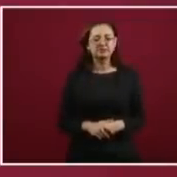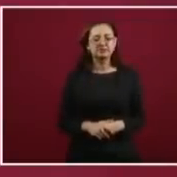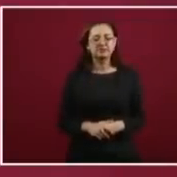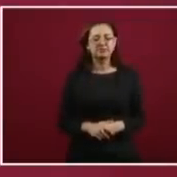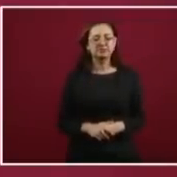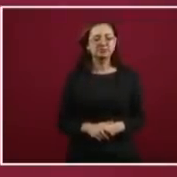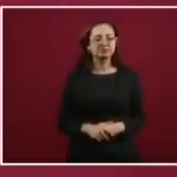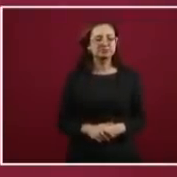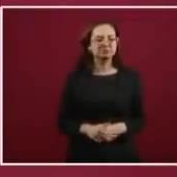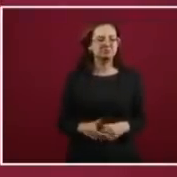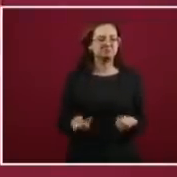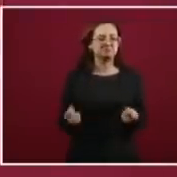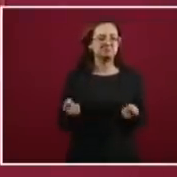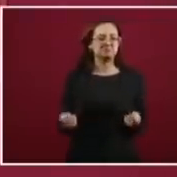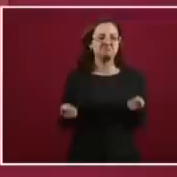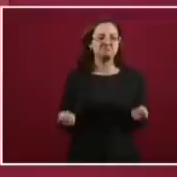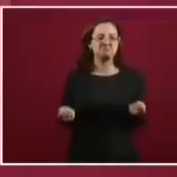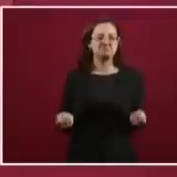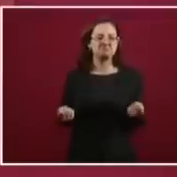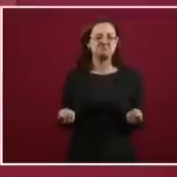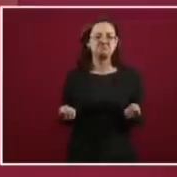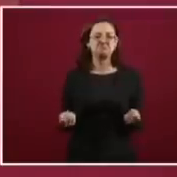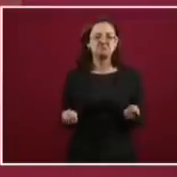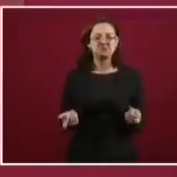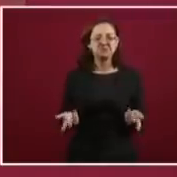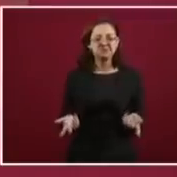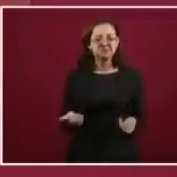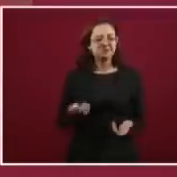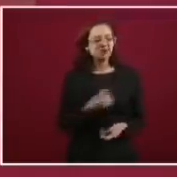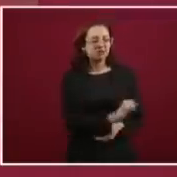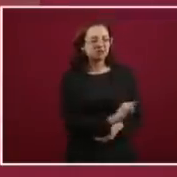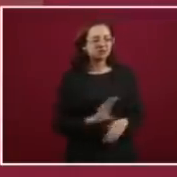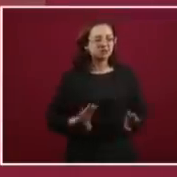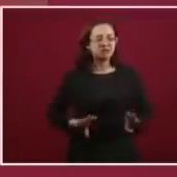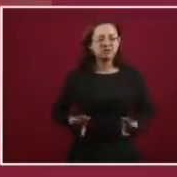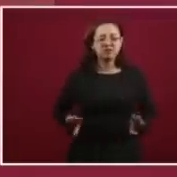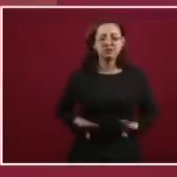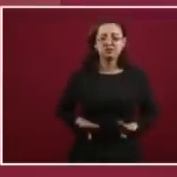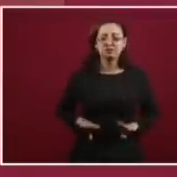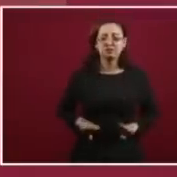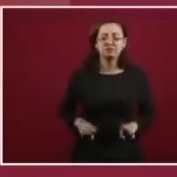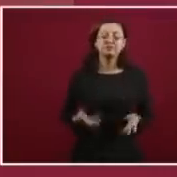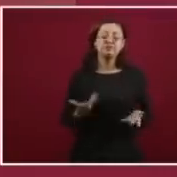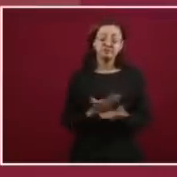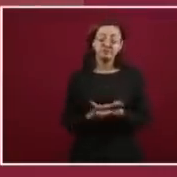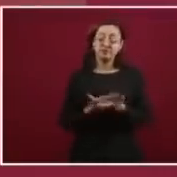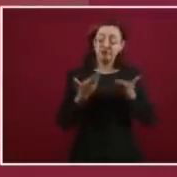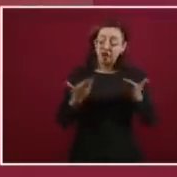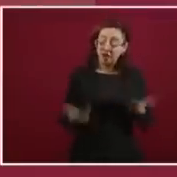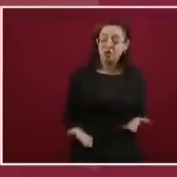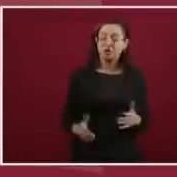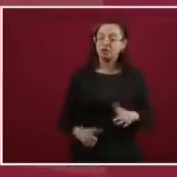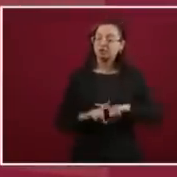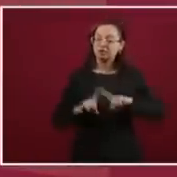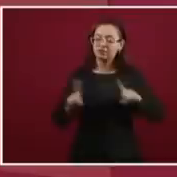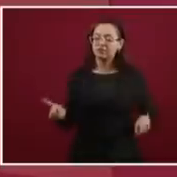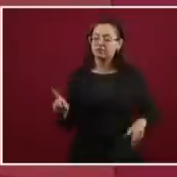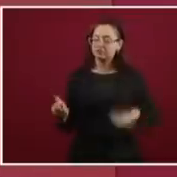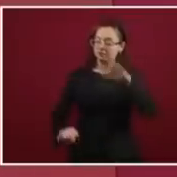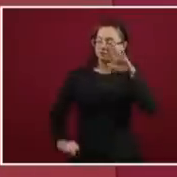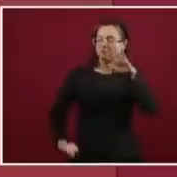no les importaban entonces eso es la base del bienestar